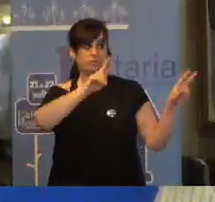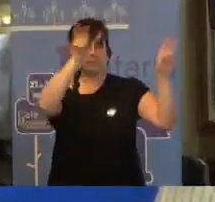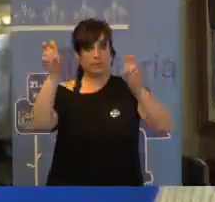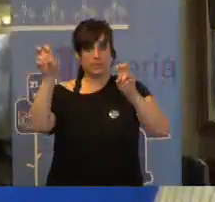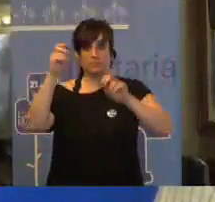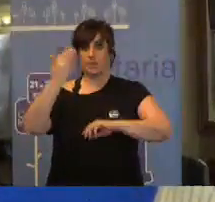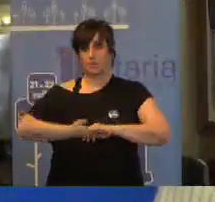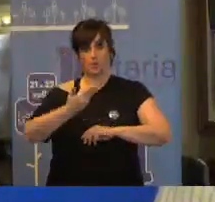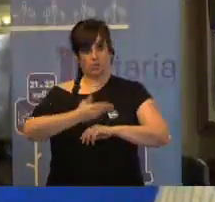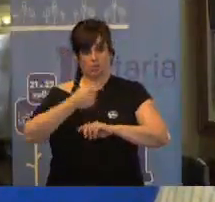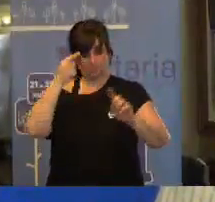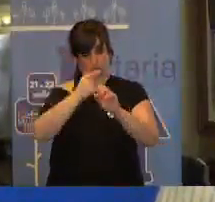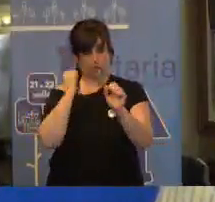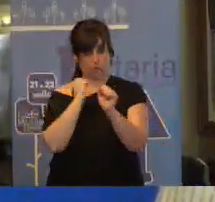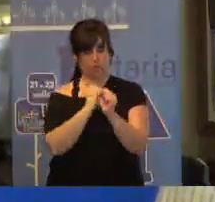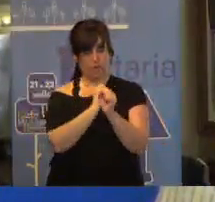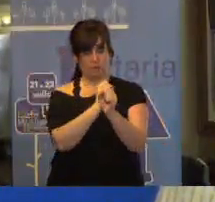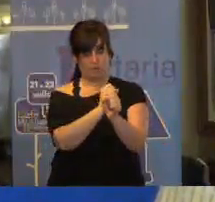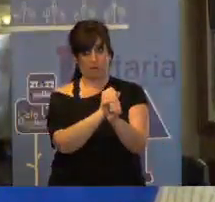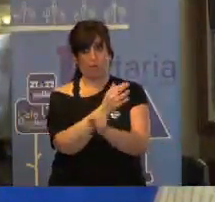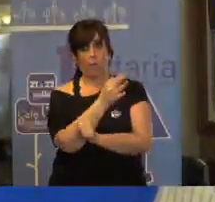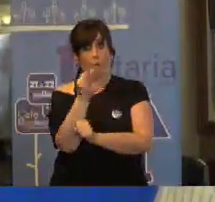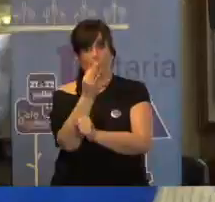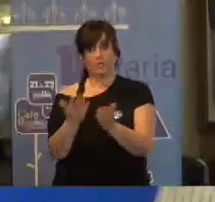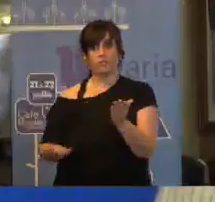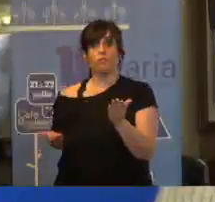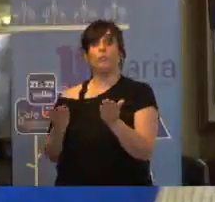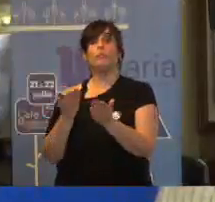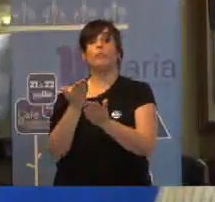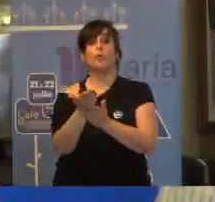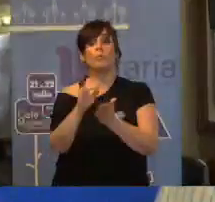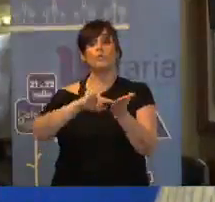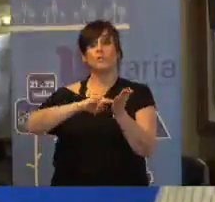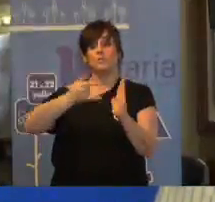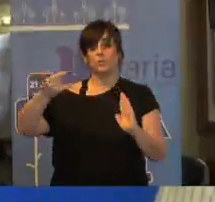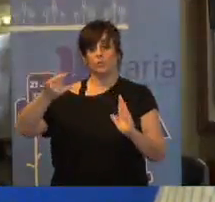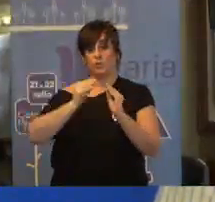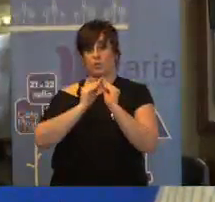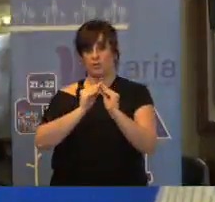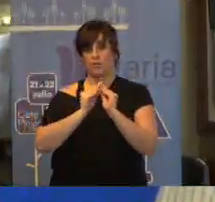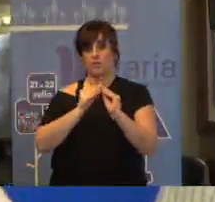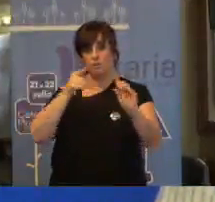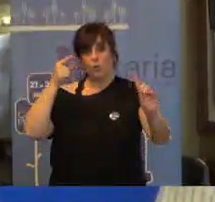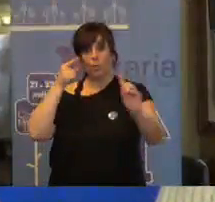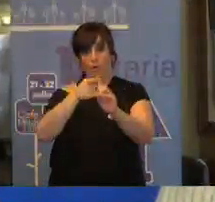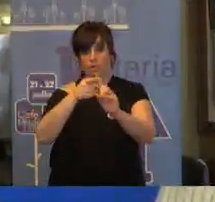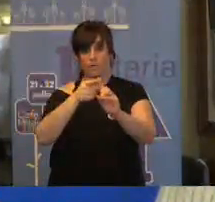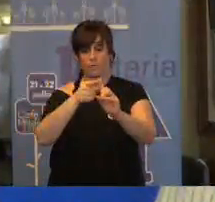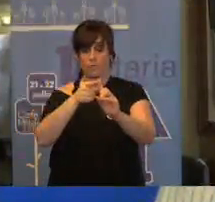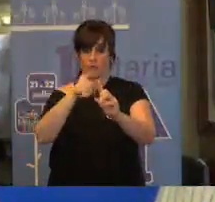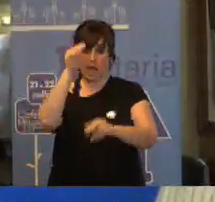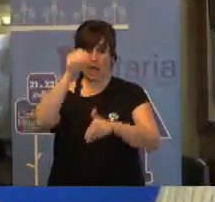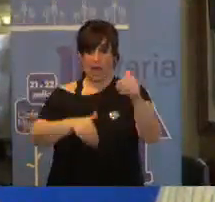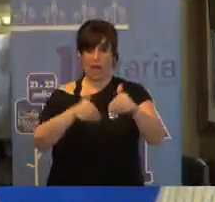debemos traballar e facer unha proposta metodolóxica para chegar co máximo éxito ás